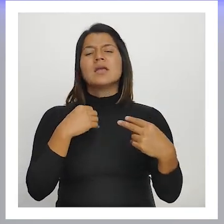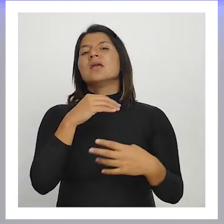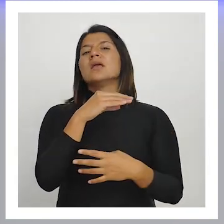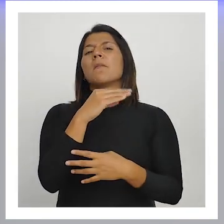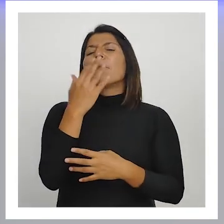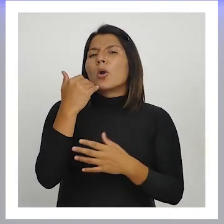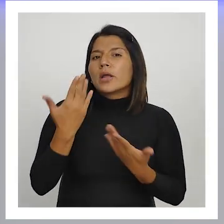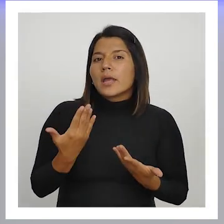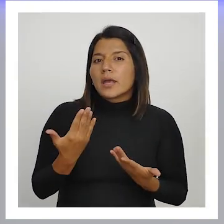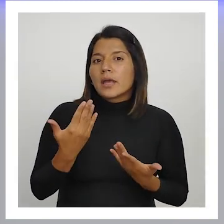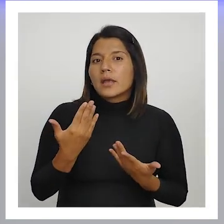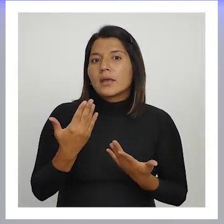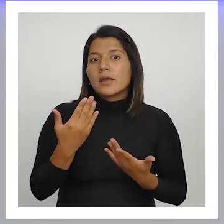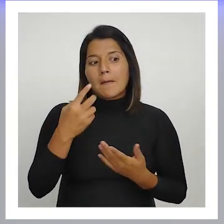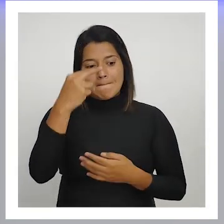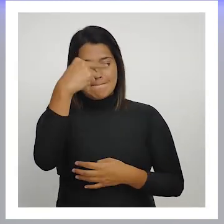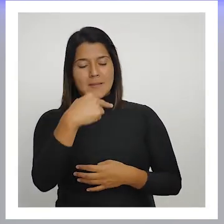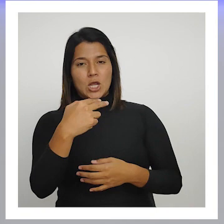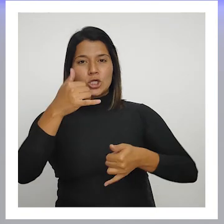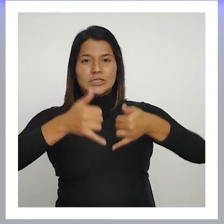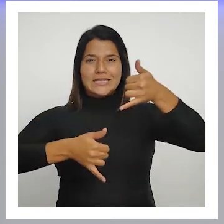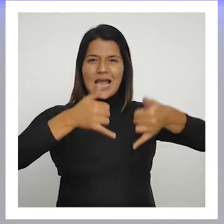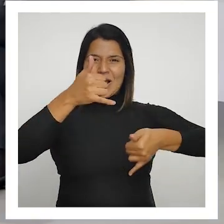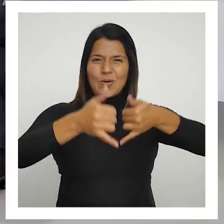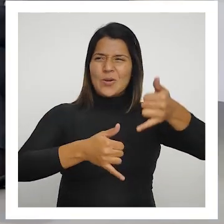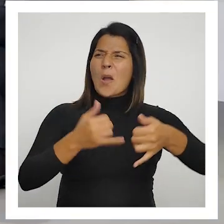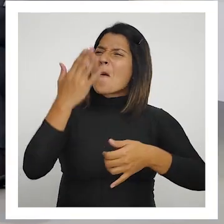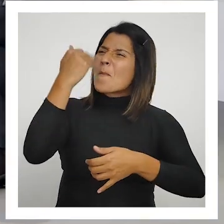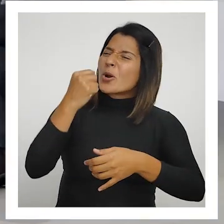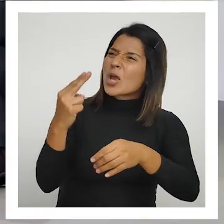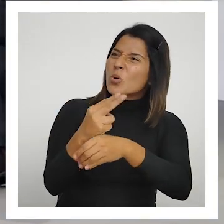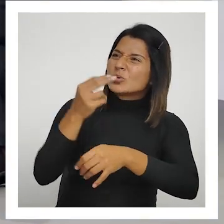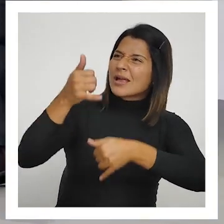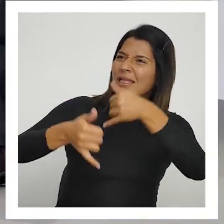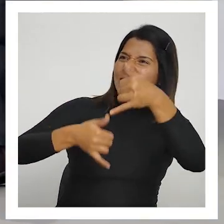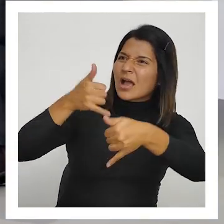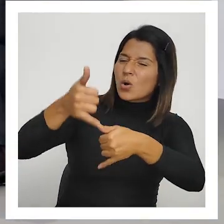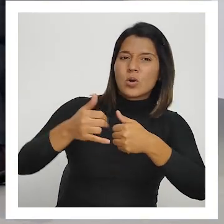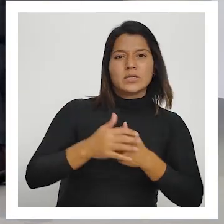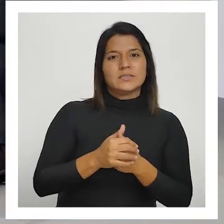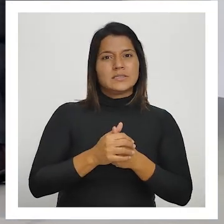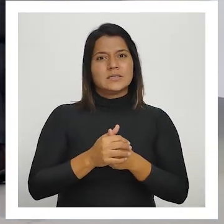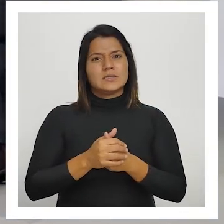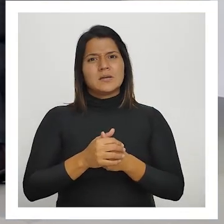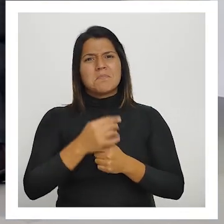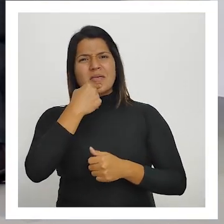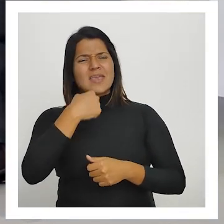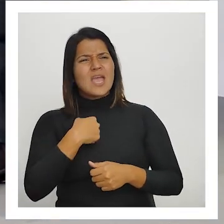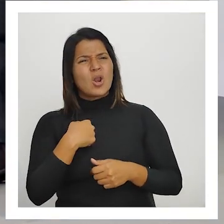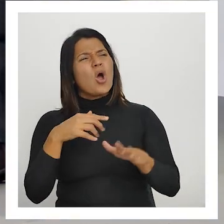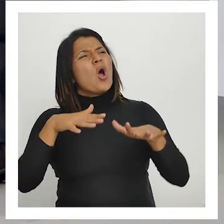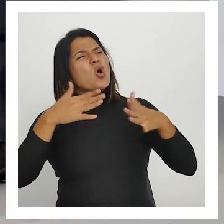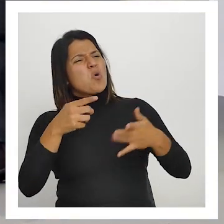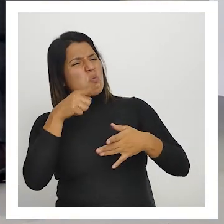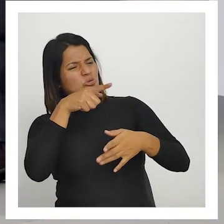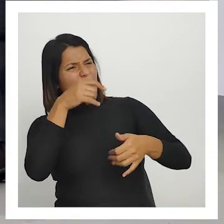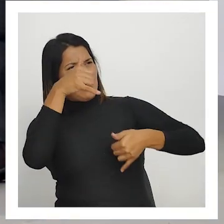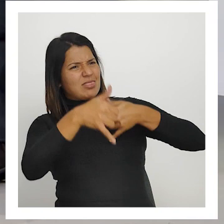versaron las miradas fueron sobre mis tacones. ¿Por qué usaba tacones de punta? Sí, pero ¿y cómo usan tacones?